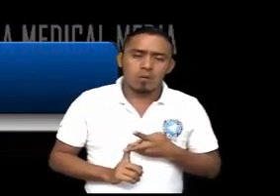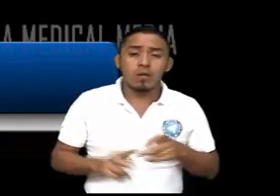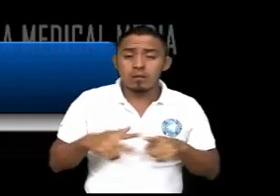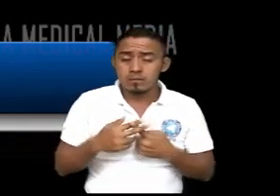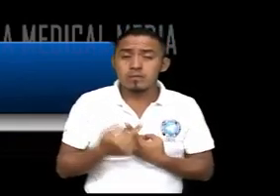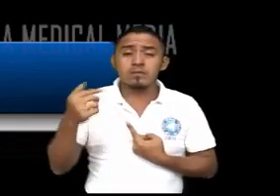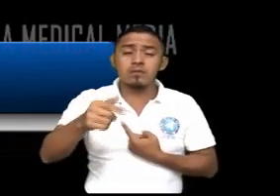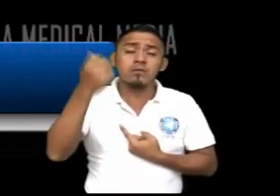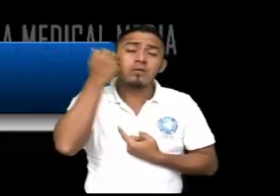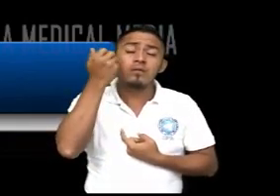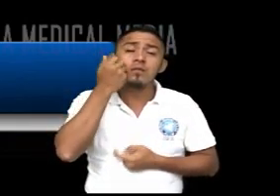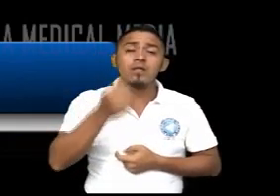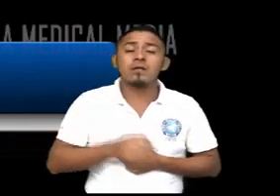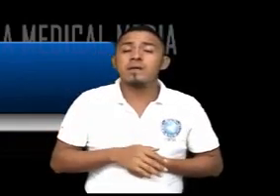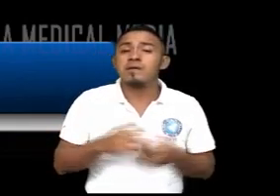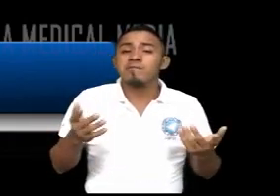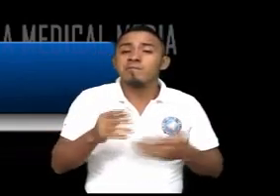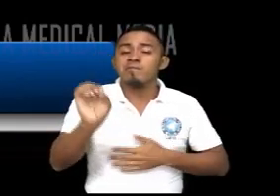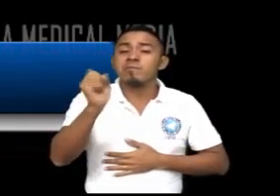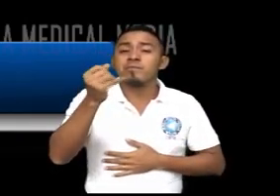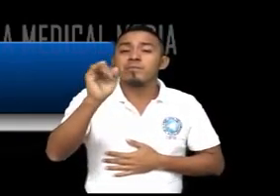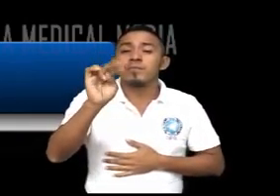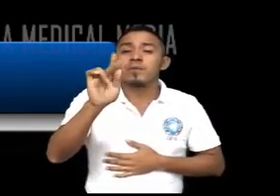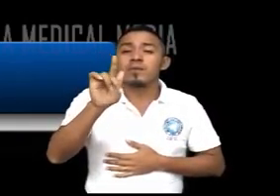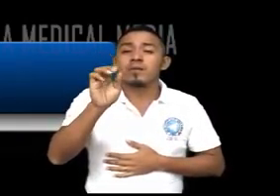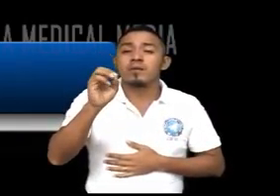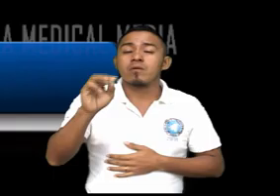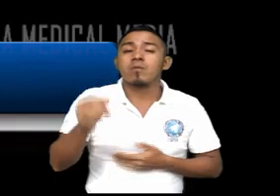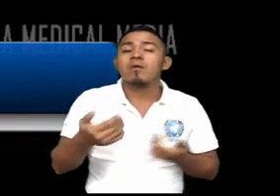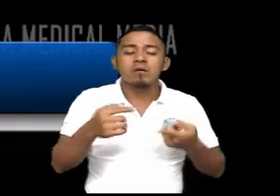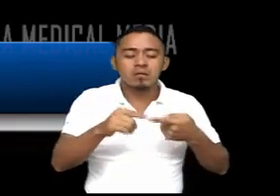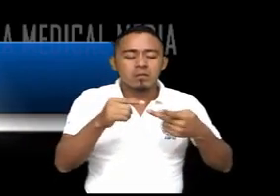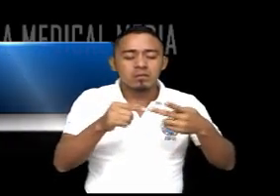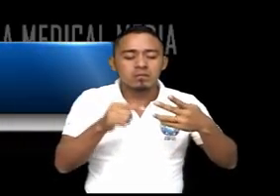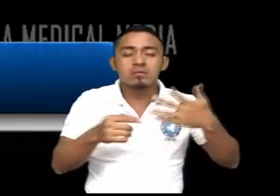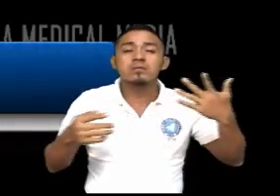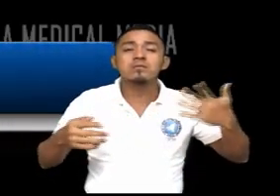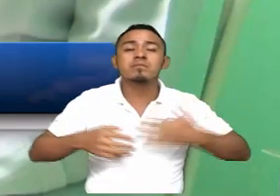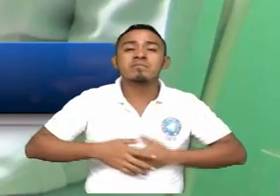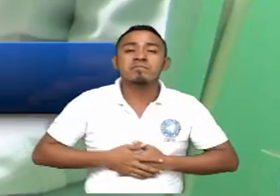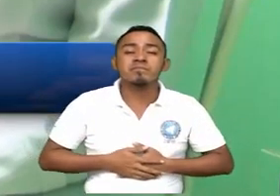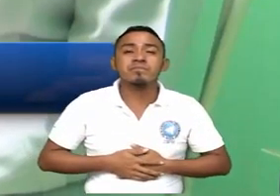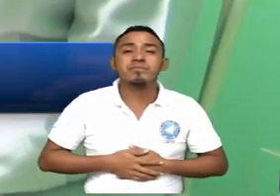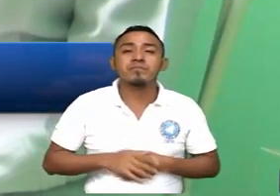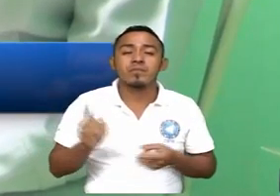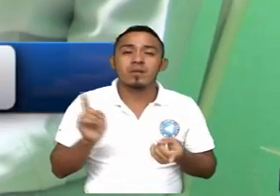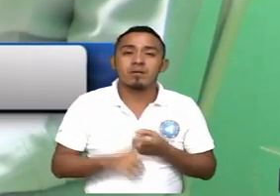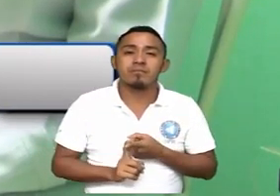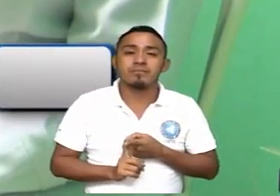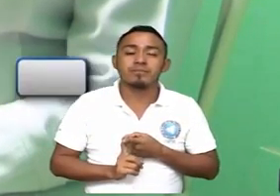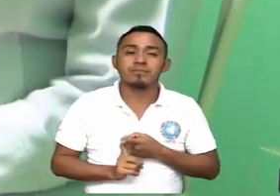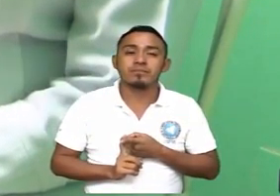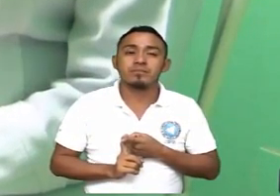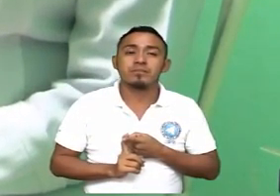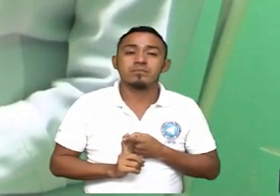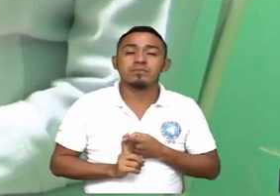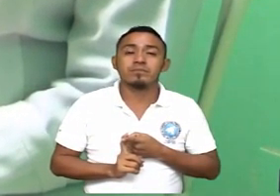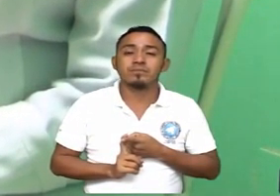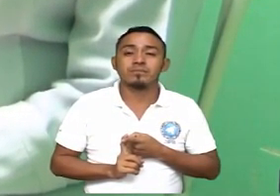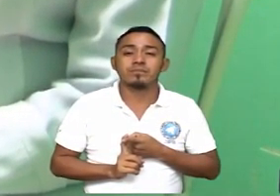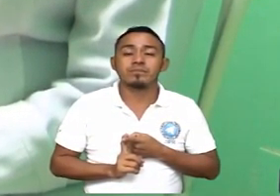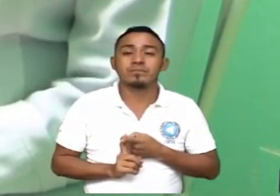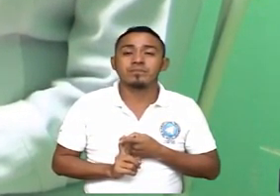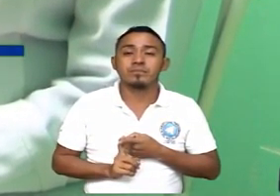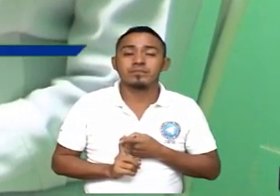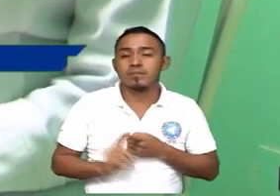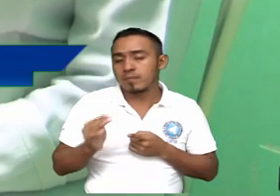esta enfermedad, ¿cuáles son sus síntomas? ¿Qué es lo que presenta? ¿Qué le da? El problema de esta enfermedad es que, si por ejemplo, es de la